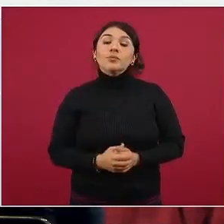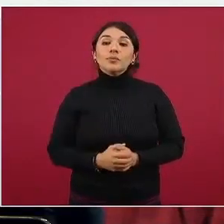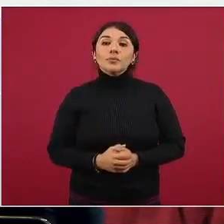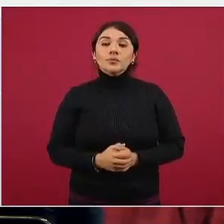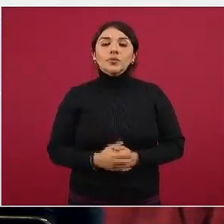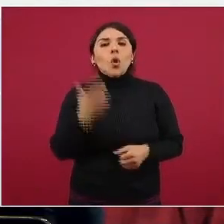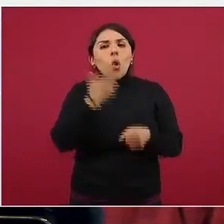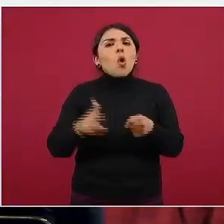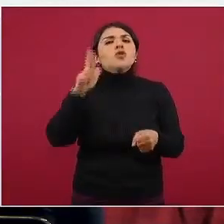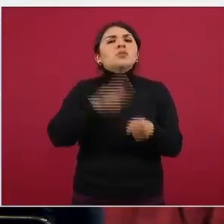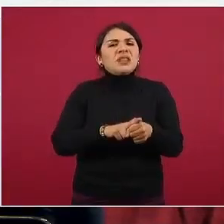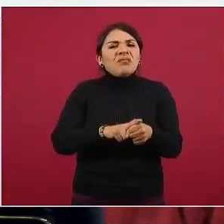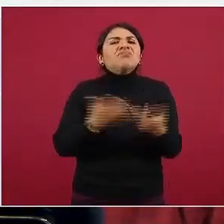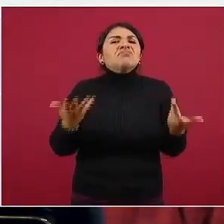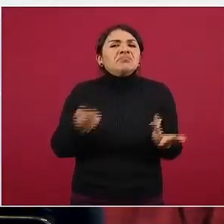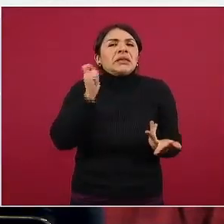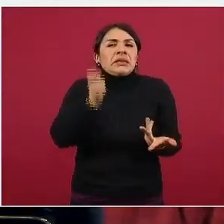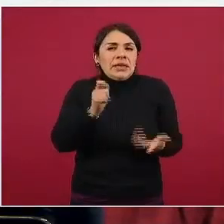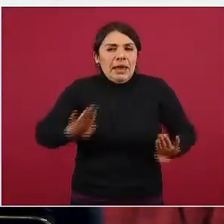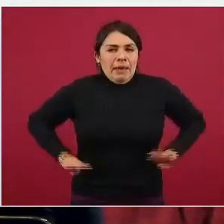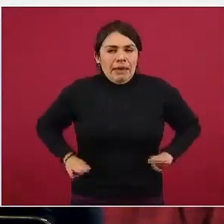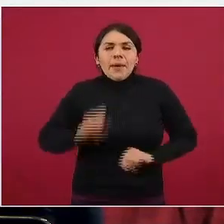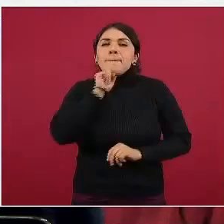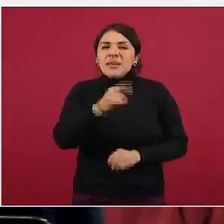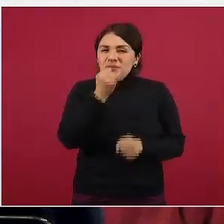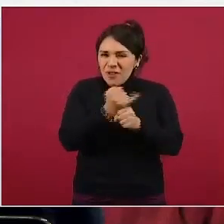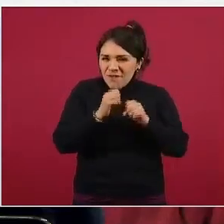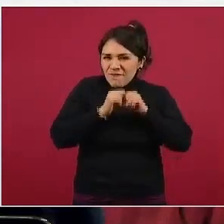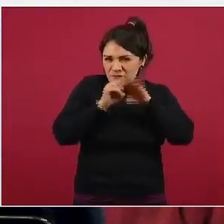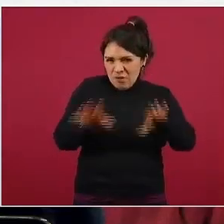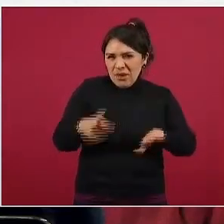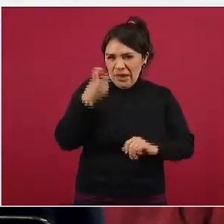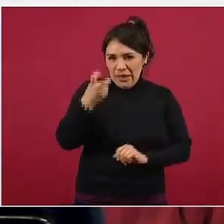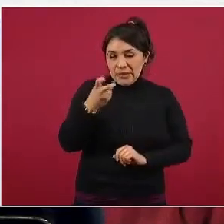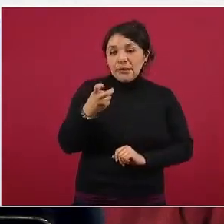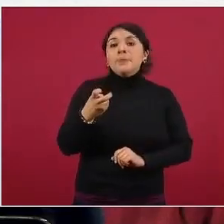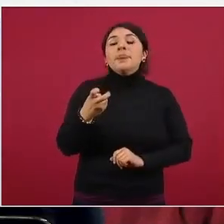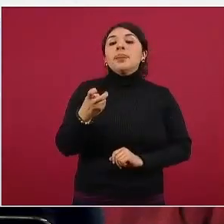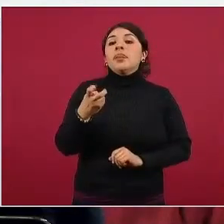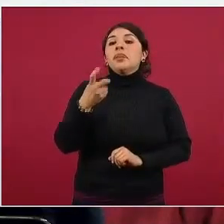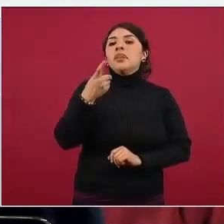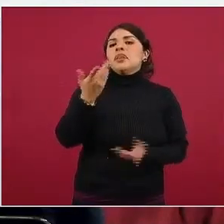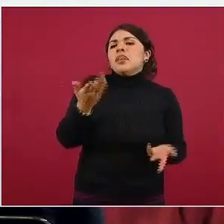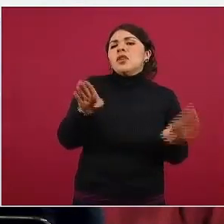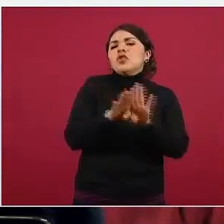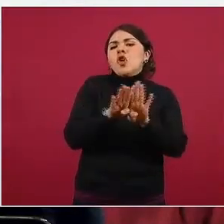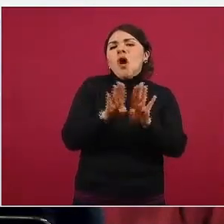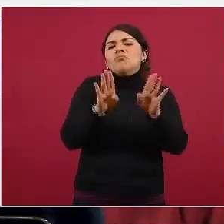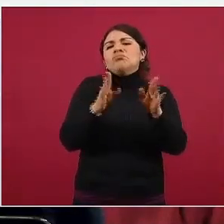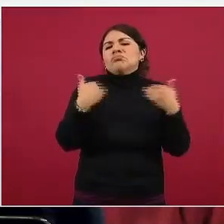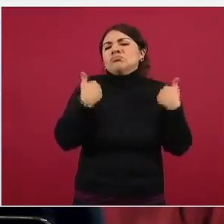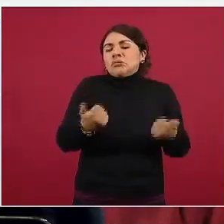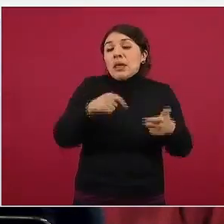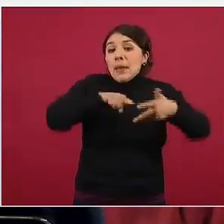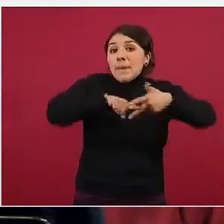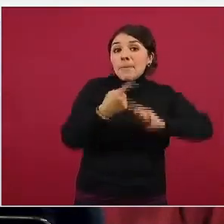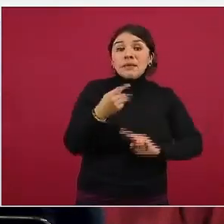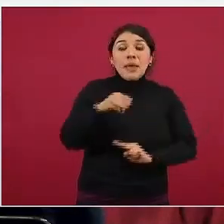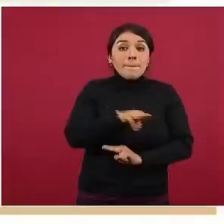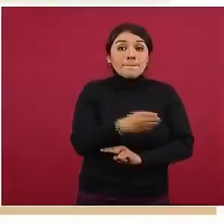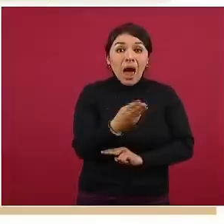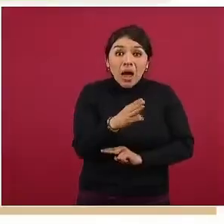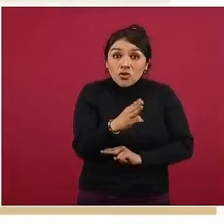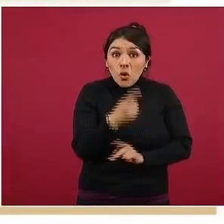la hospitalización, que viene del mismo sistema de información, pero aquí pues relatamos más o menos desde mayo, que es